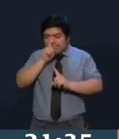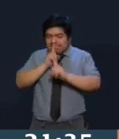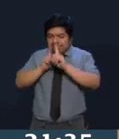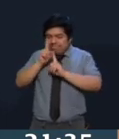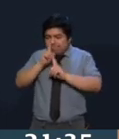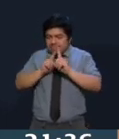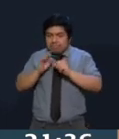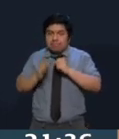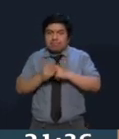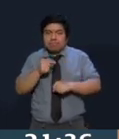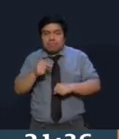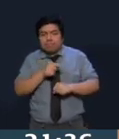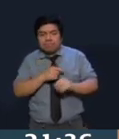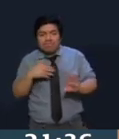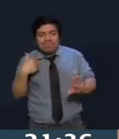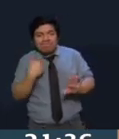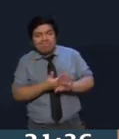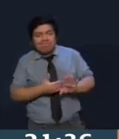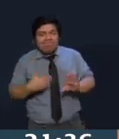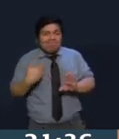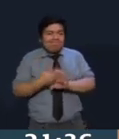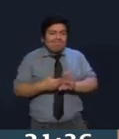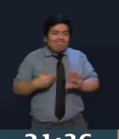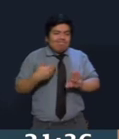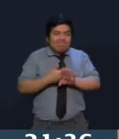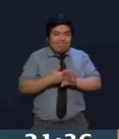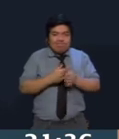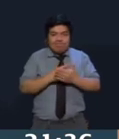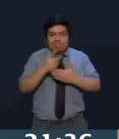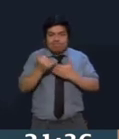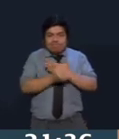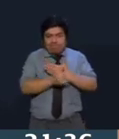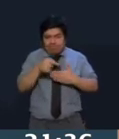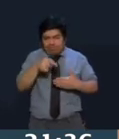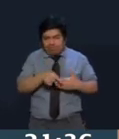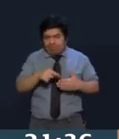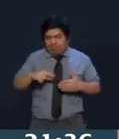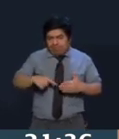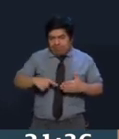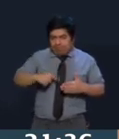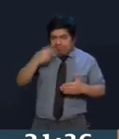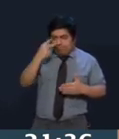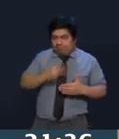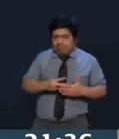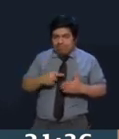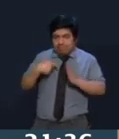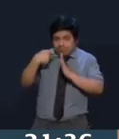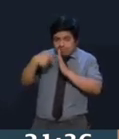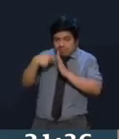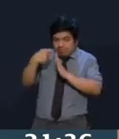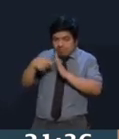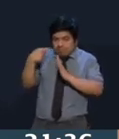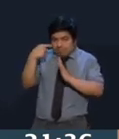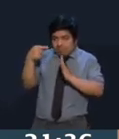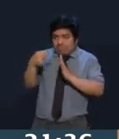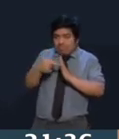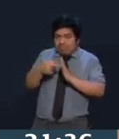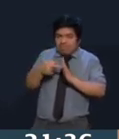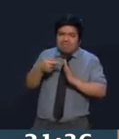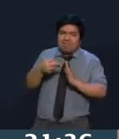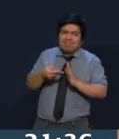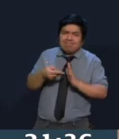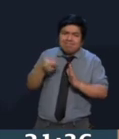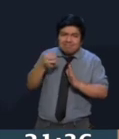de mentiras para atacar dos grandes proyectos de esta administración. Pues resulta que el video que circuló en